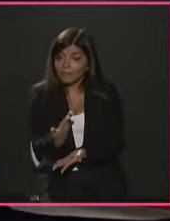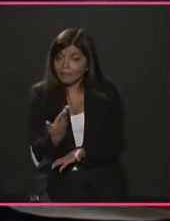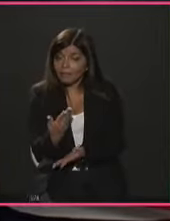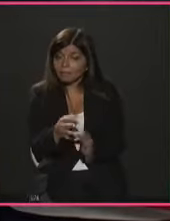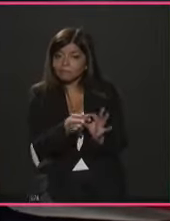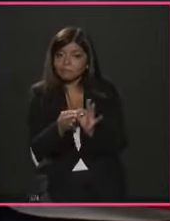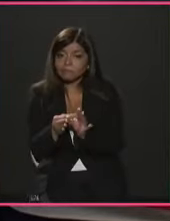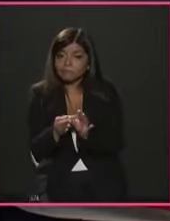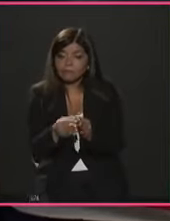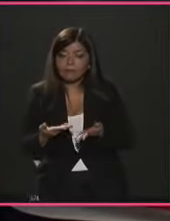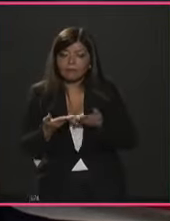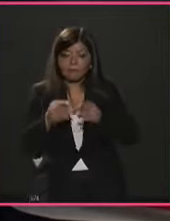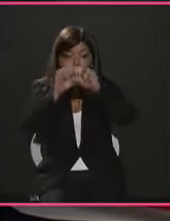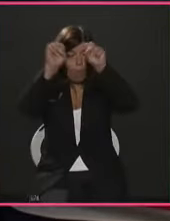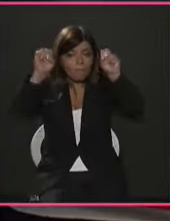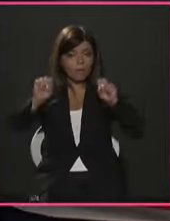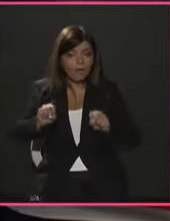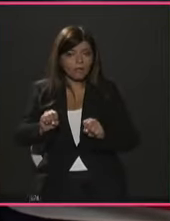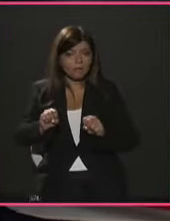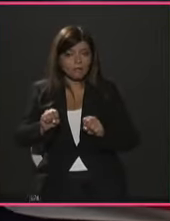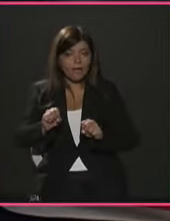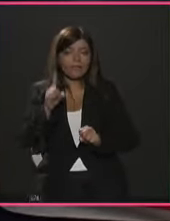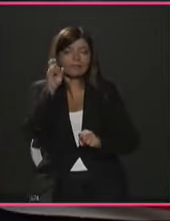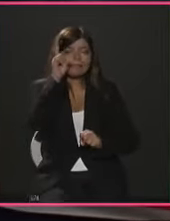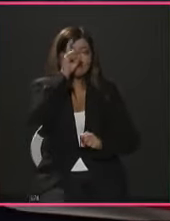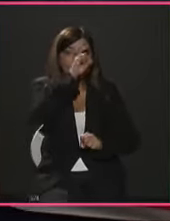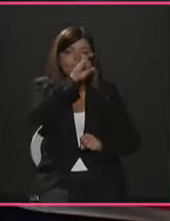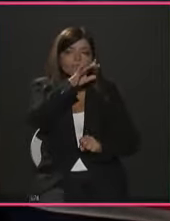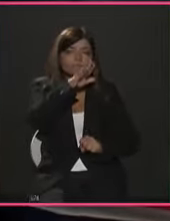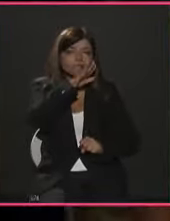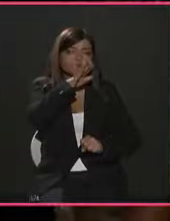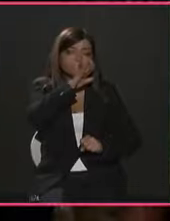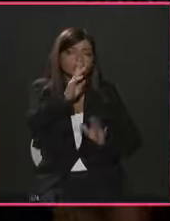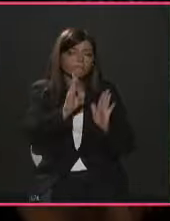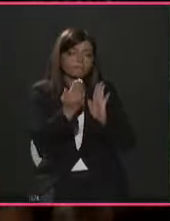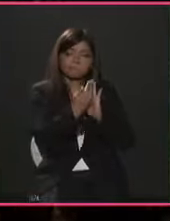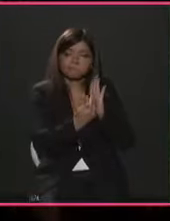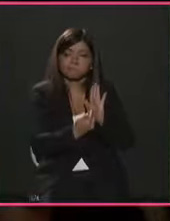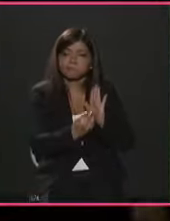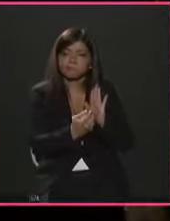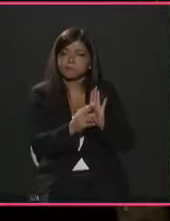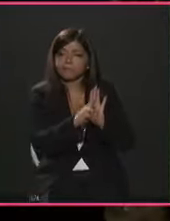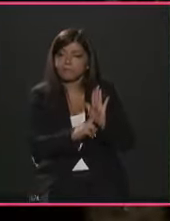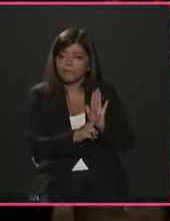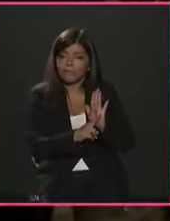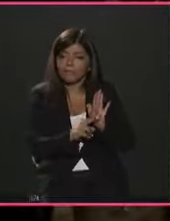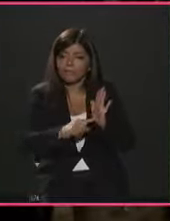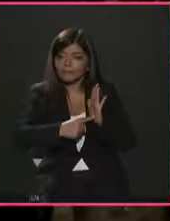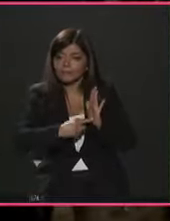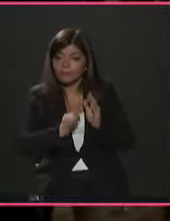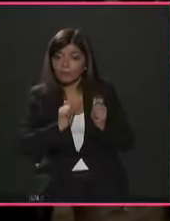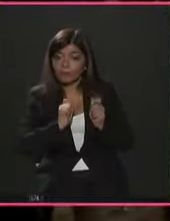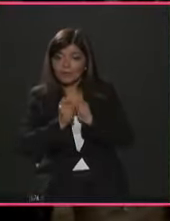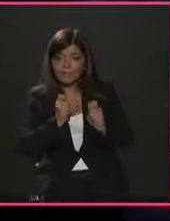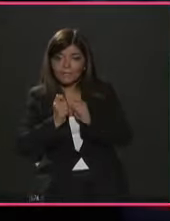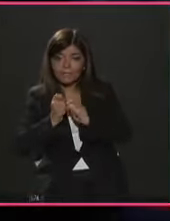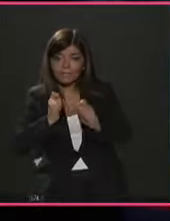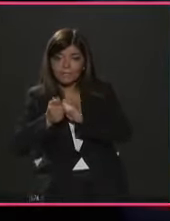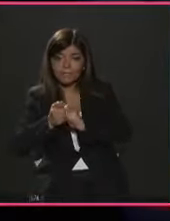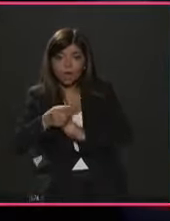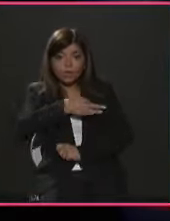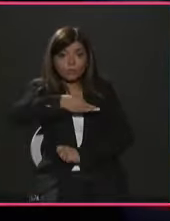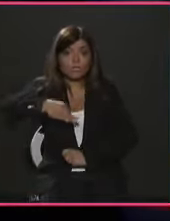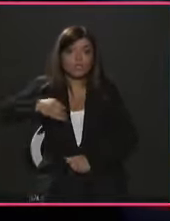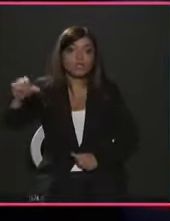entregar un marco es muy difícil regular el uso de la tecnología porque la tecnología cambia mucho por lo tanto como como Ministerio de ciencia